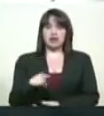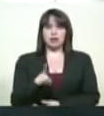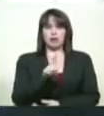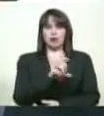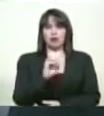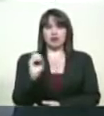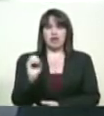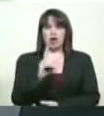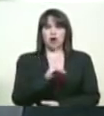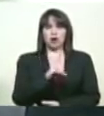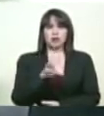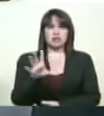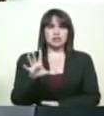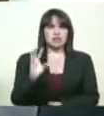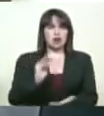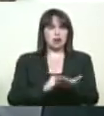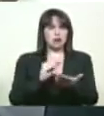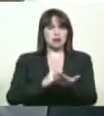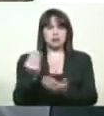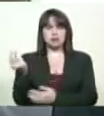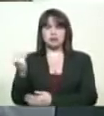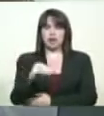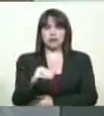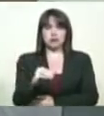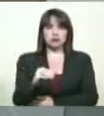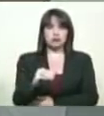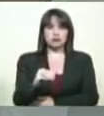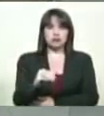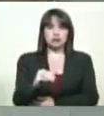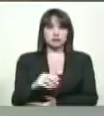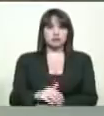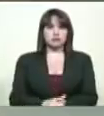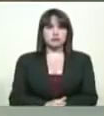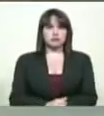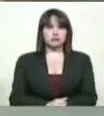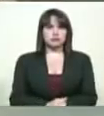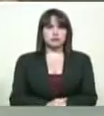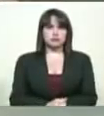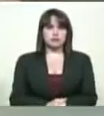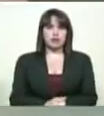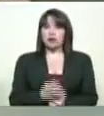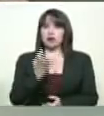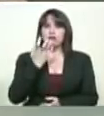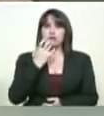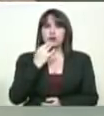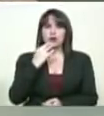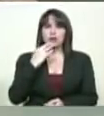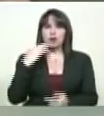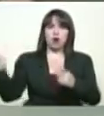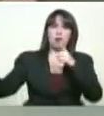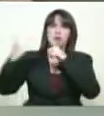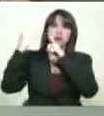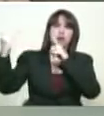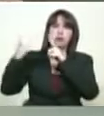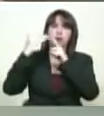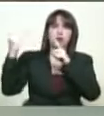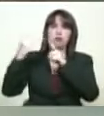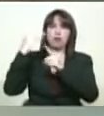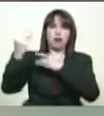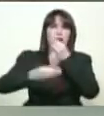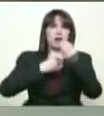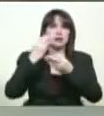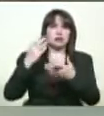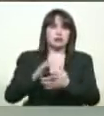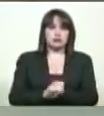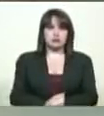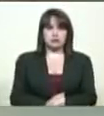falta por si acaso nos tiran una arremetida a las mafias de cúcuta y